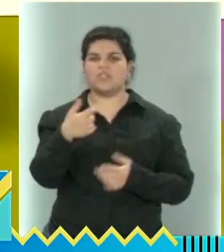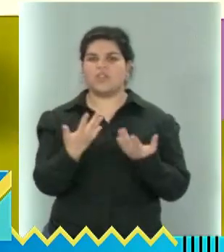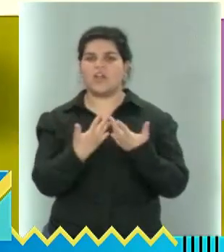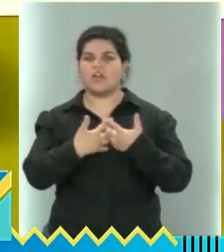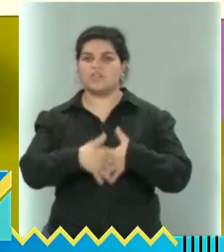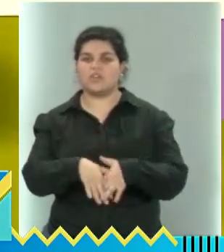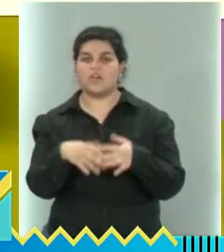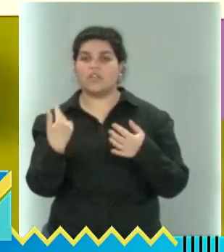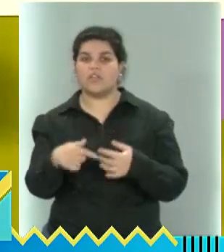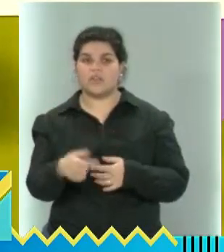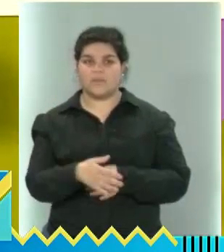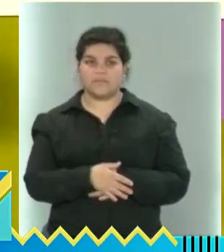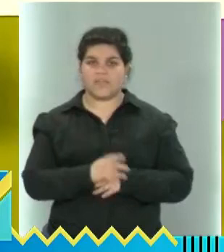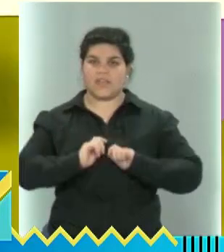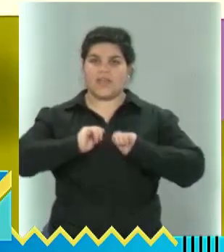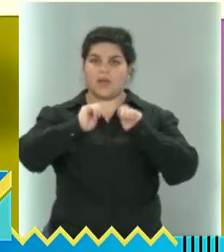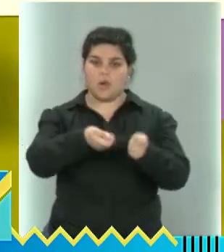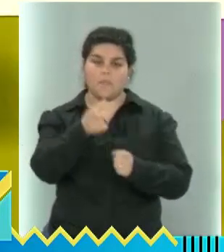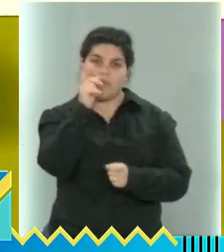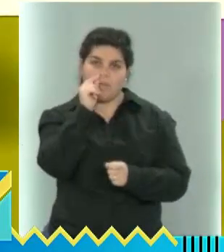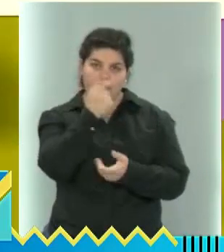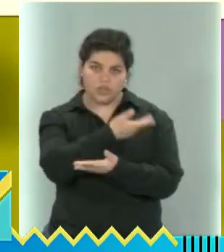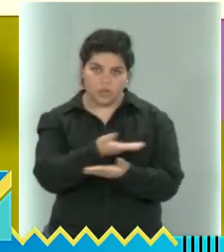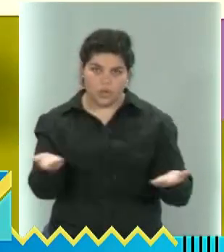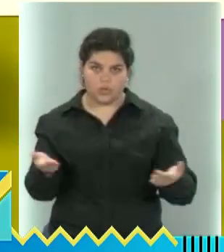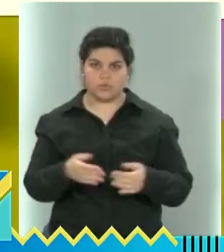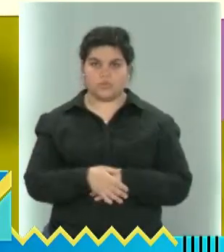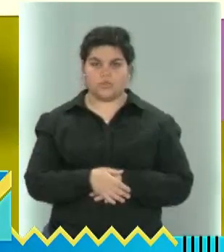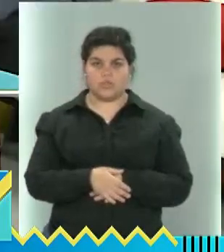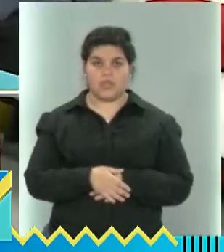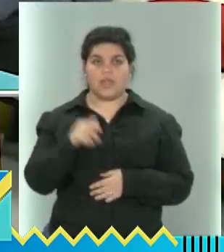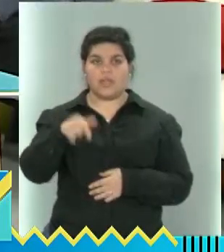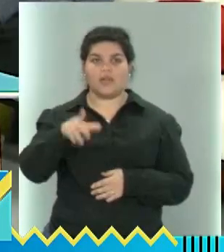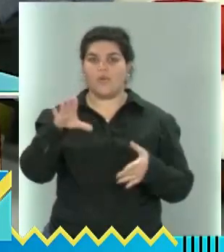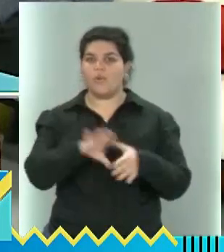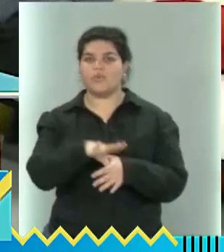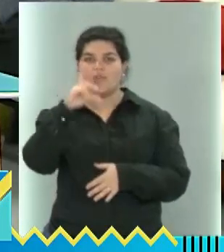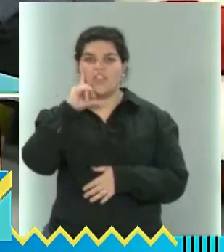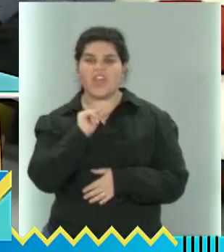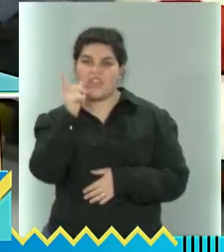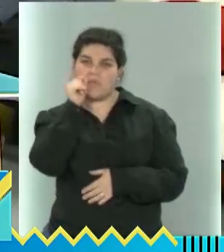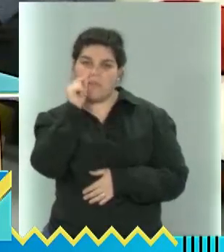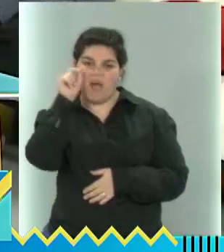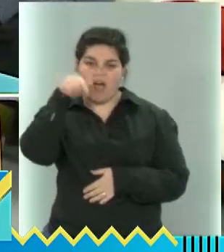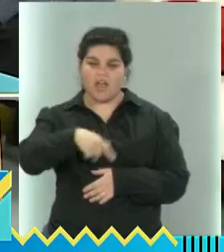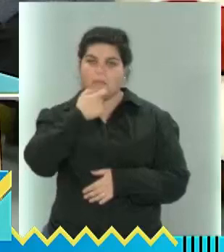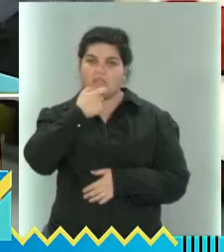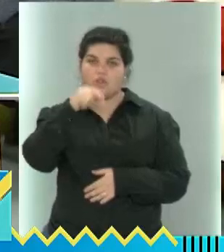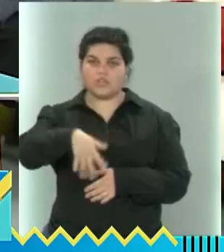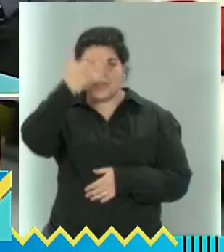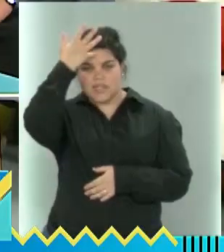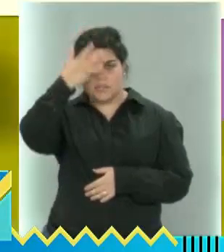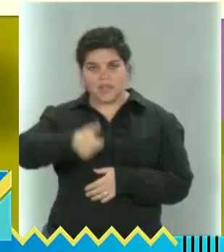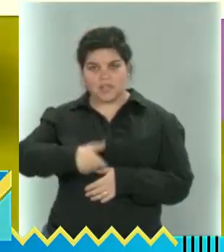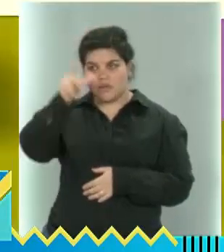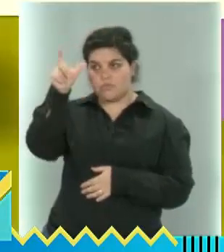con un regalo para todos los padres, porque tiene que ver justamente con el Día del Padre en Mendoza, ¿sí? La figura de San Martín